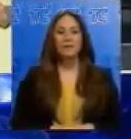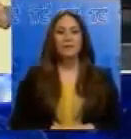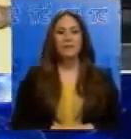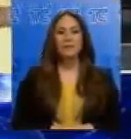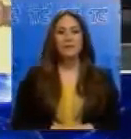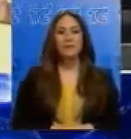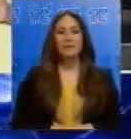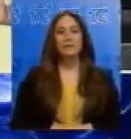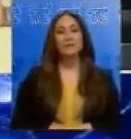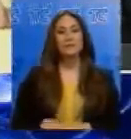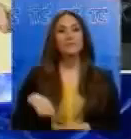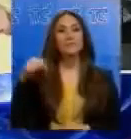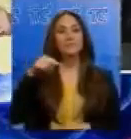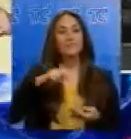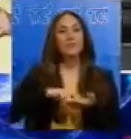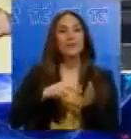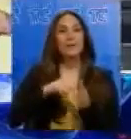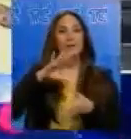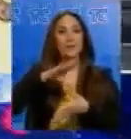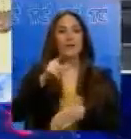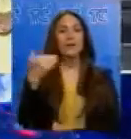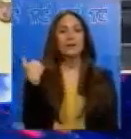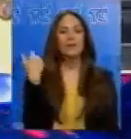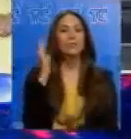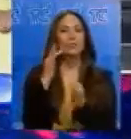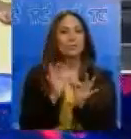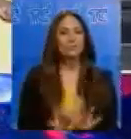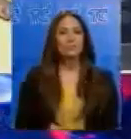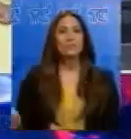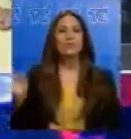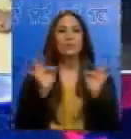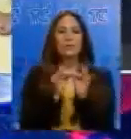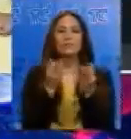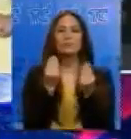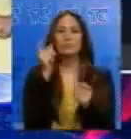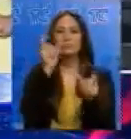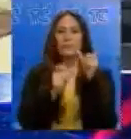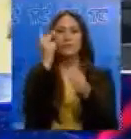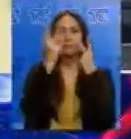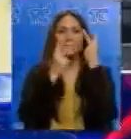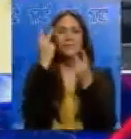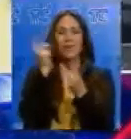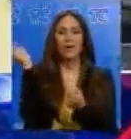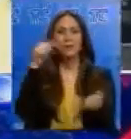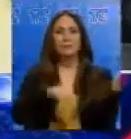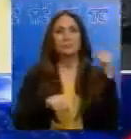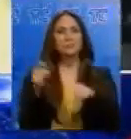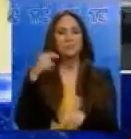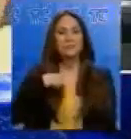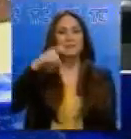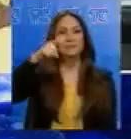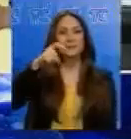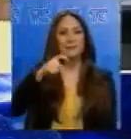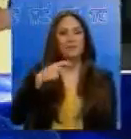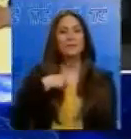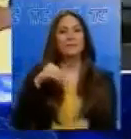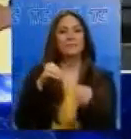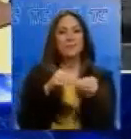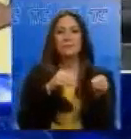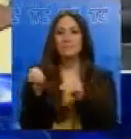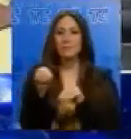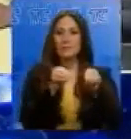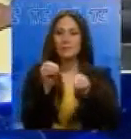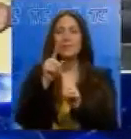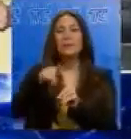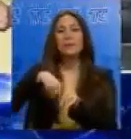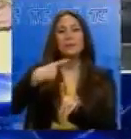Te cuento que por la cumbre de las Américas hay un importante número de visitantes que lógicamente requiere de movilización.